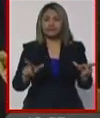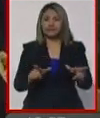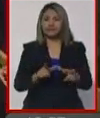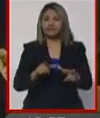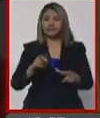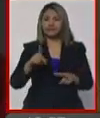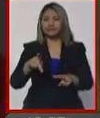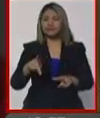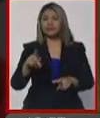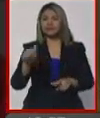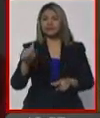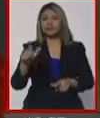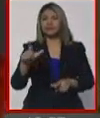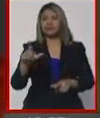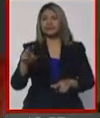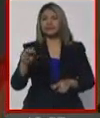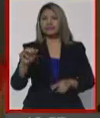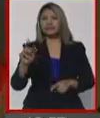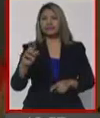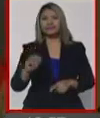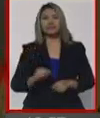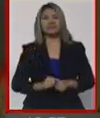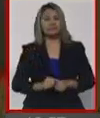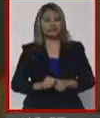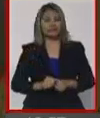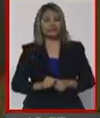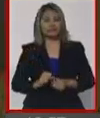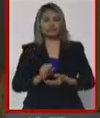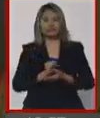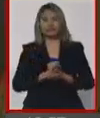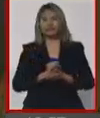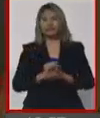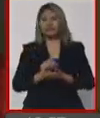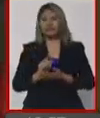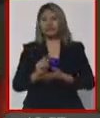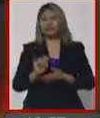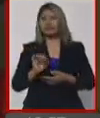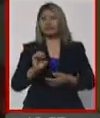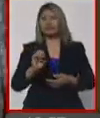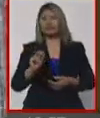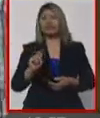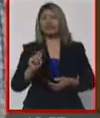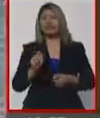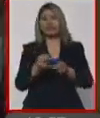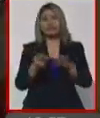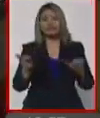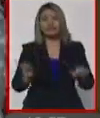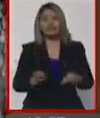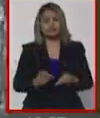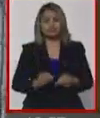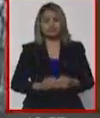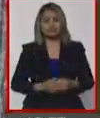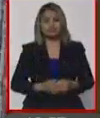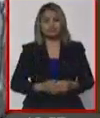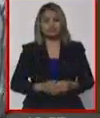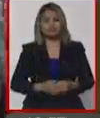del Palmar del Oratorio, en la provincia Santi Esteban del departamento de Santa Cruz.